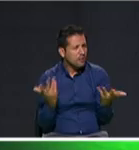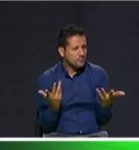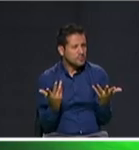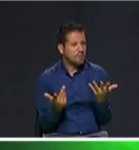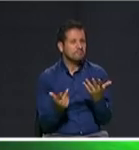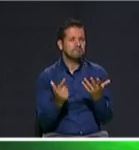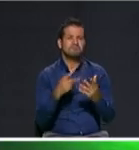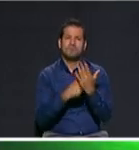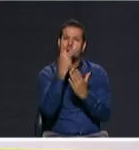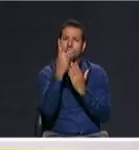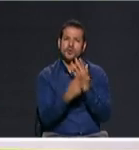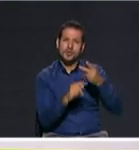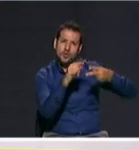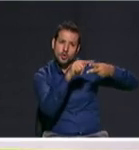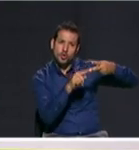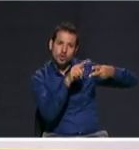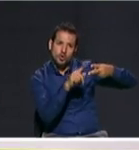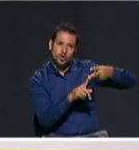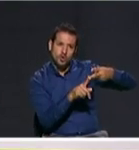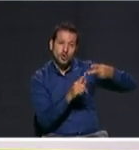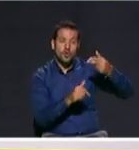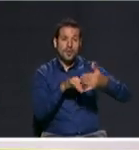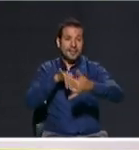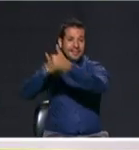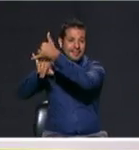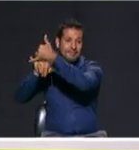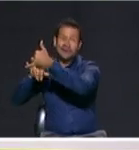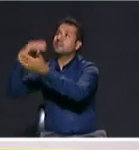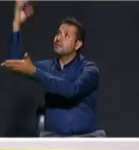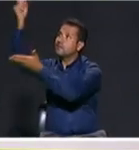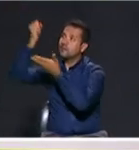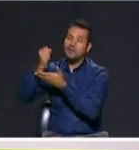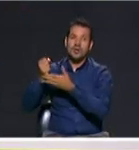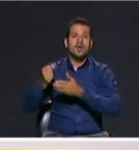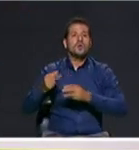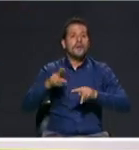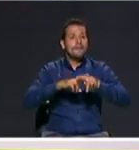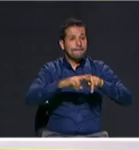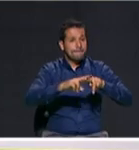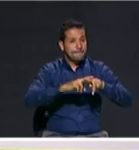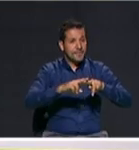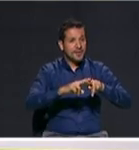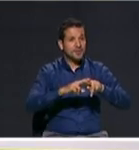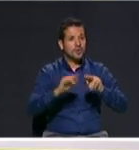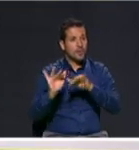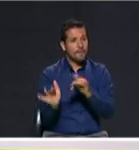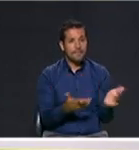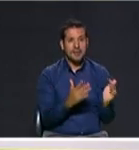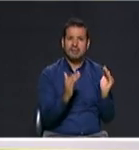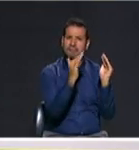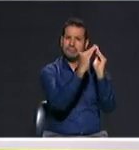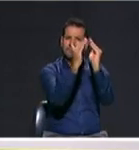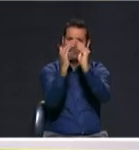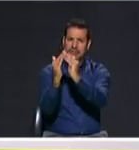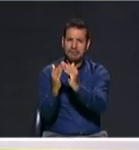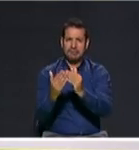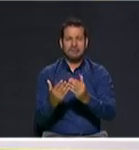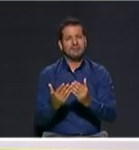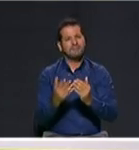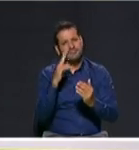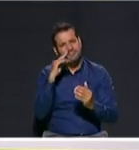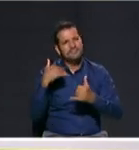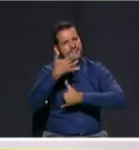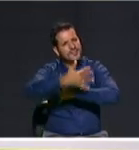entendí estos dos proyectos que dependen de recursos del gobernación a la expansión del metro y plan de vivienda muchos de esos proyectos son del gobierno nacional